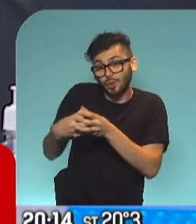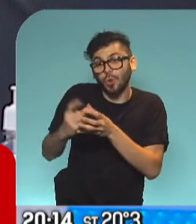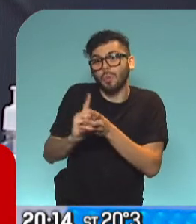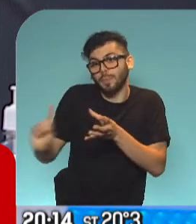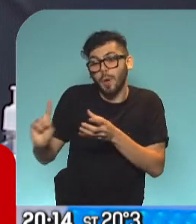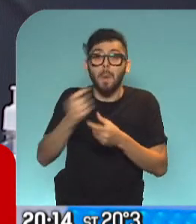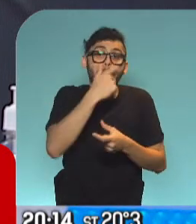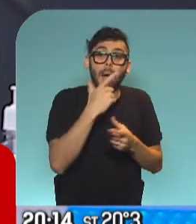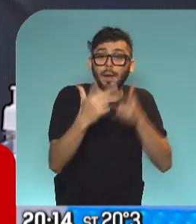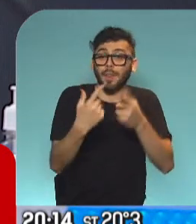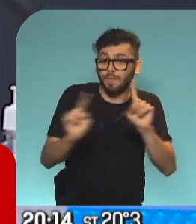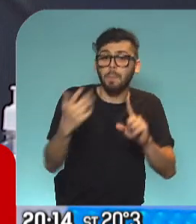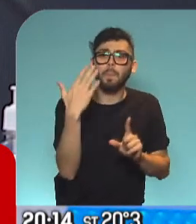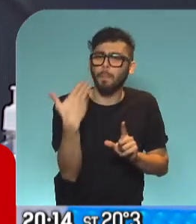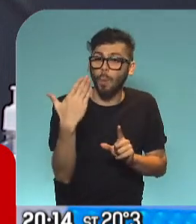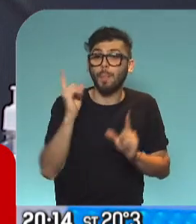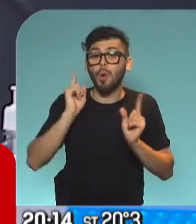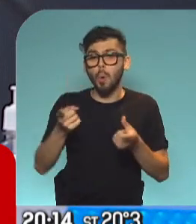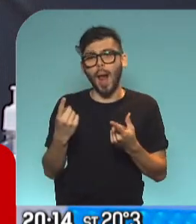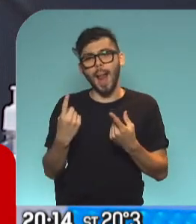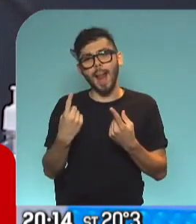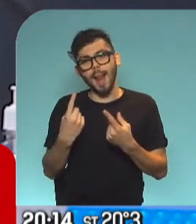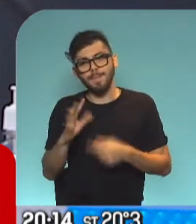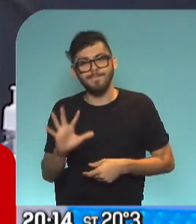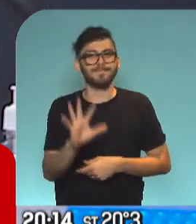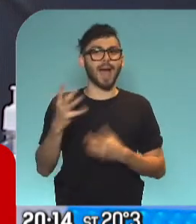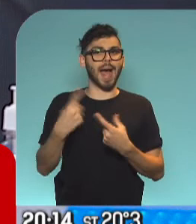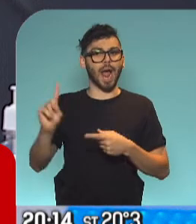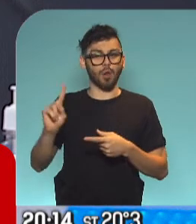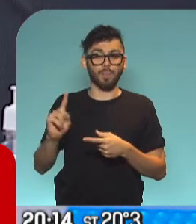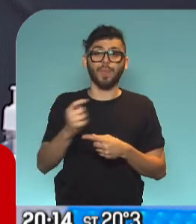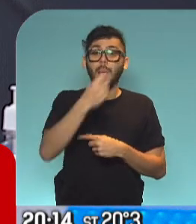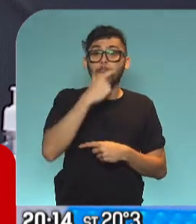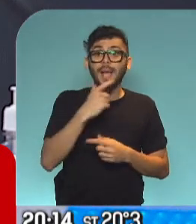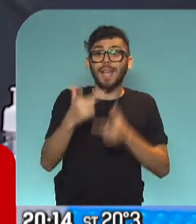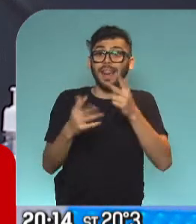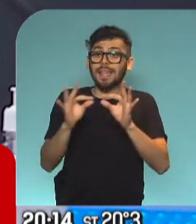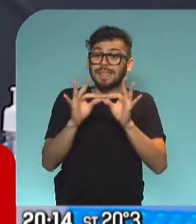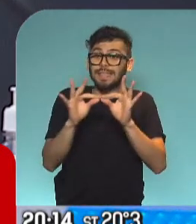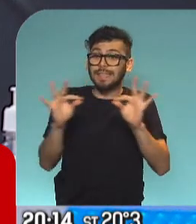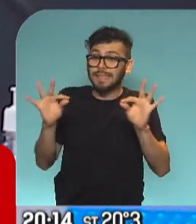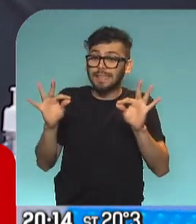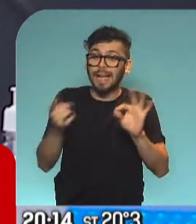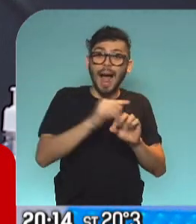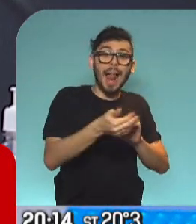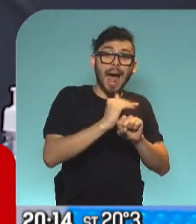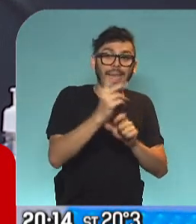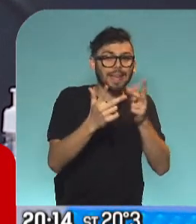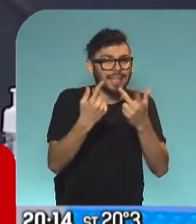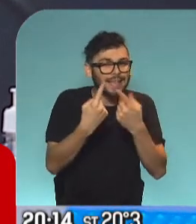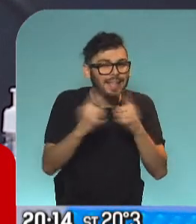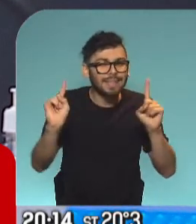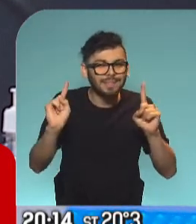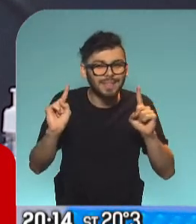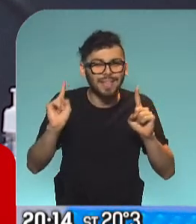se gestó y vemos ahí una diferencia en el tipo de condena que hace Macri y el tipo de condena que hace, si querés, Larreta. Y también es importante, por